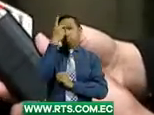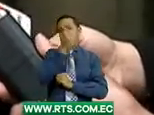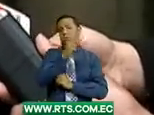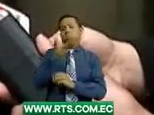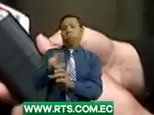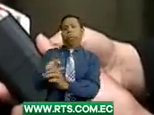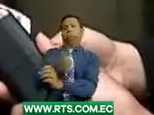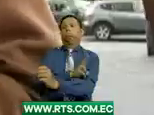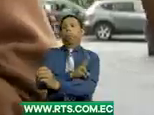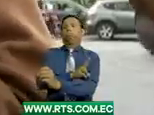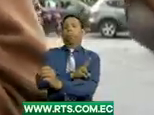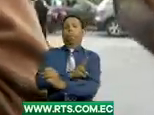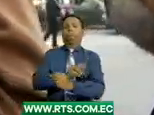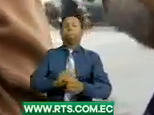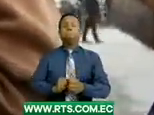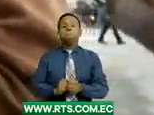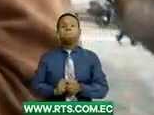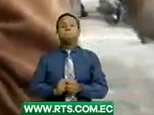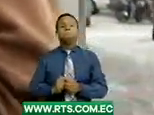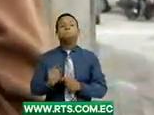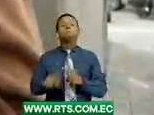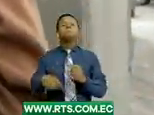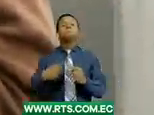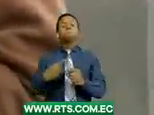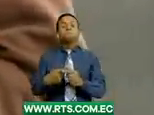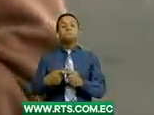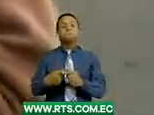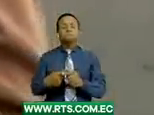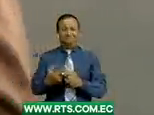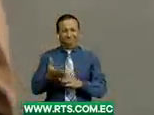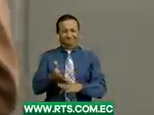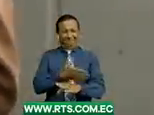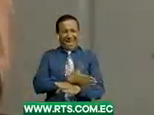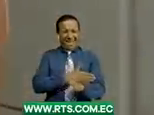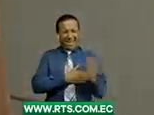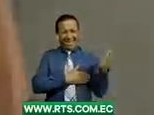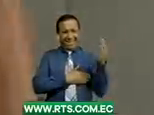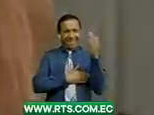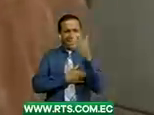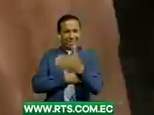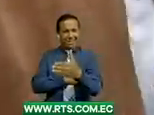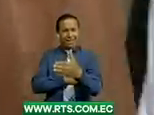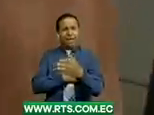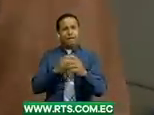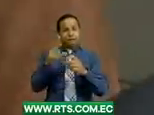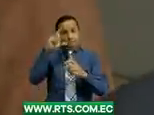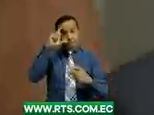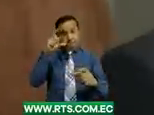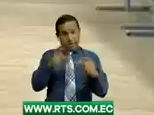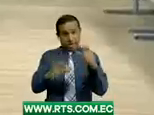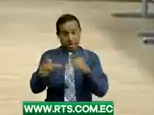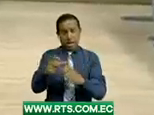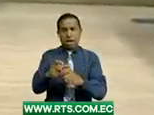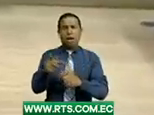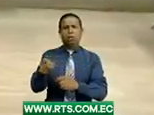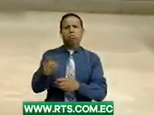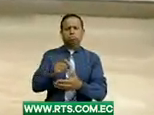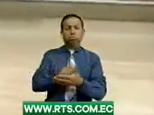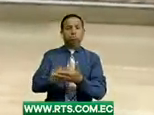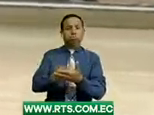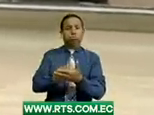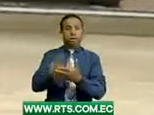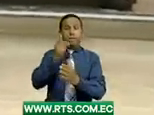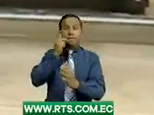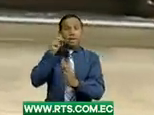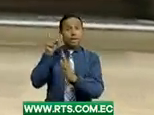en ese proceso. Esto ocurrió cuando Fabricio Correa se presentó en la fiscalía para reconocer su firma y rúbrica en la denuncia que